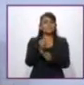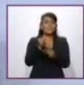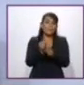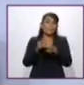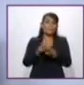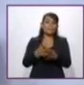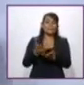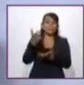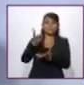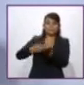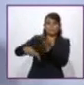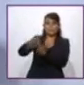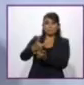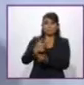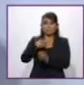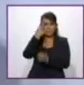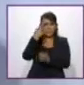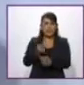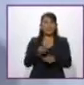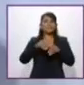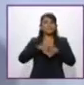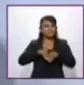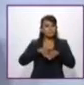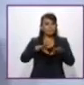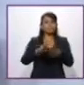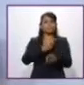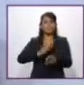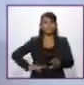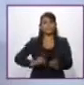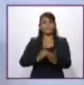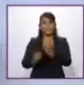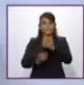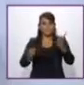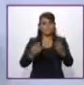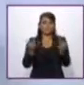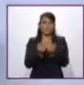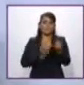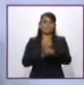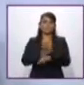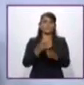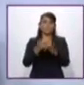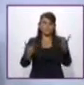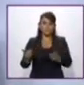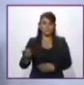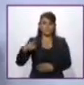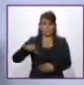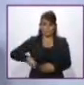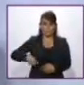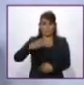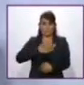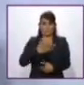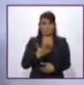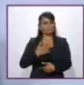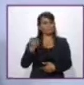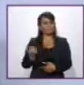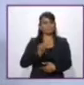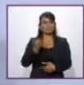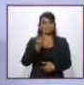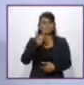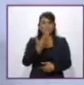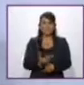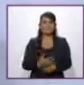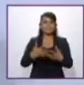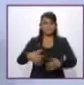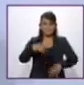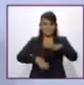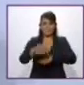muchísimo para poder tener un municipio con desarrollo y un estado con desarrollo. En mi gobierno le vamos a apostar al emprendedurismo.